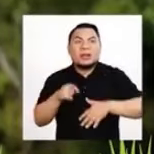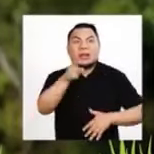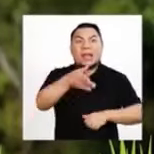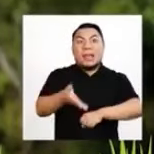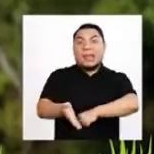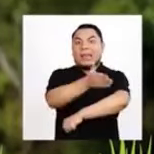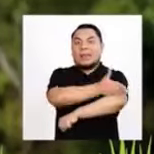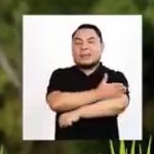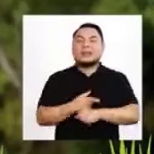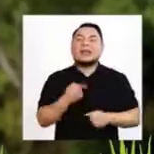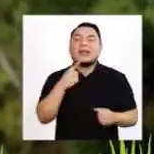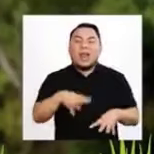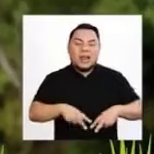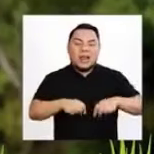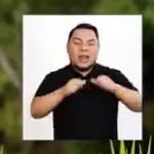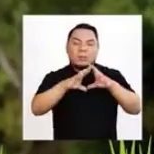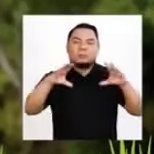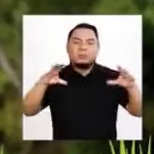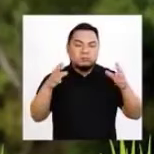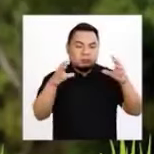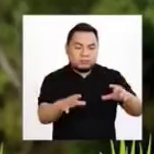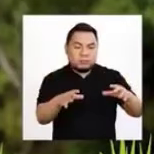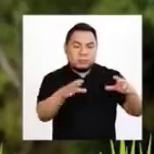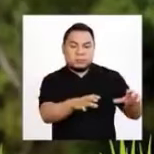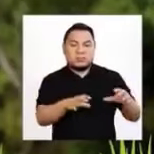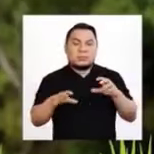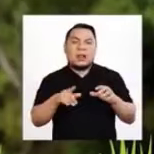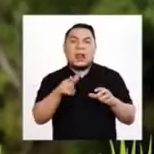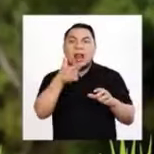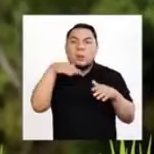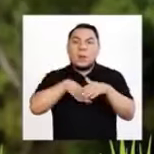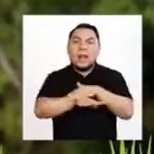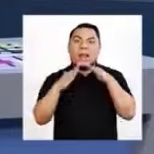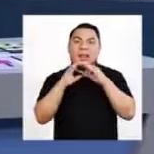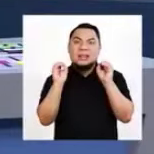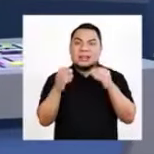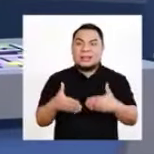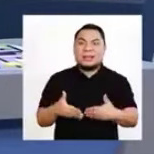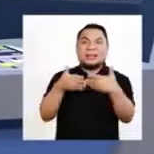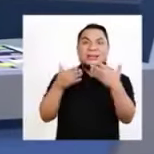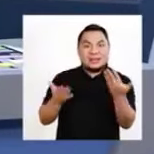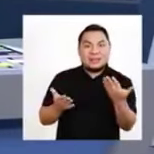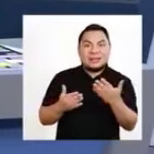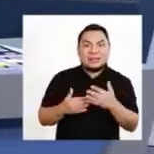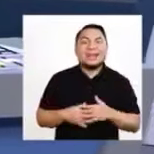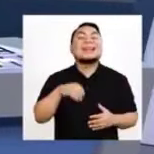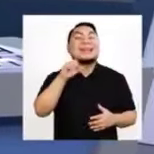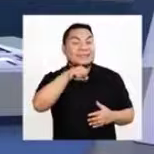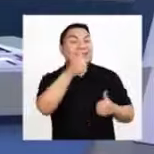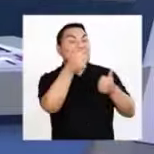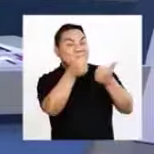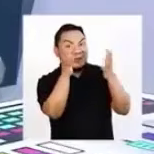tener sacos de arena para evitar que ingrese agua a la casa. ¡Muy bien!